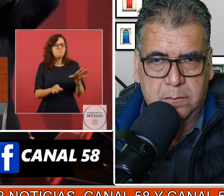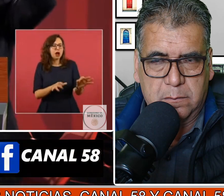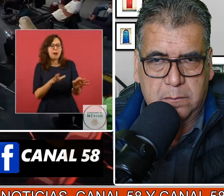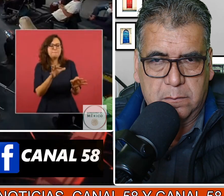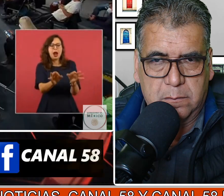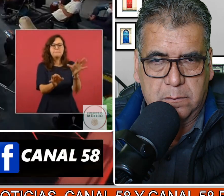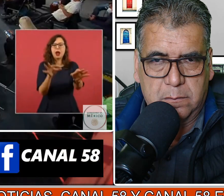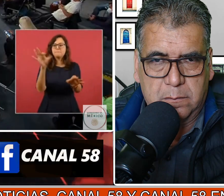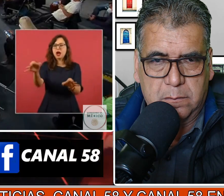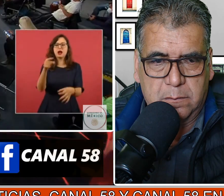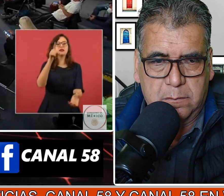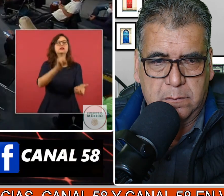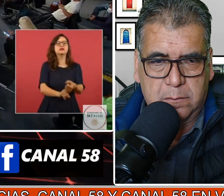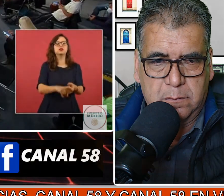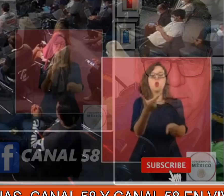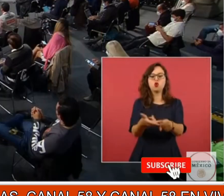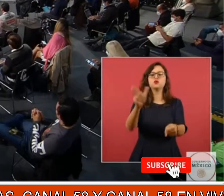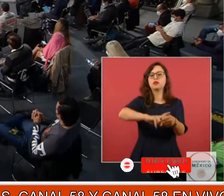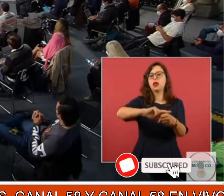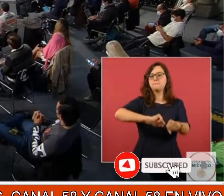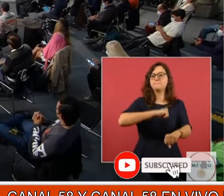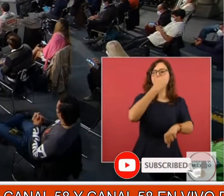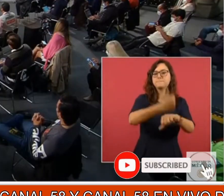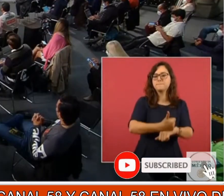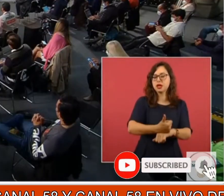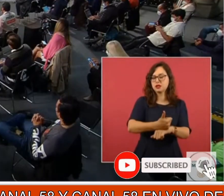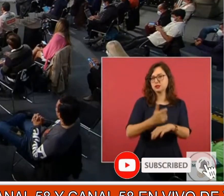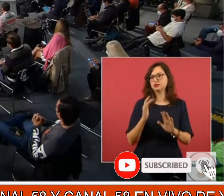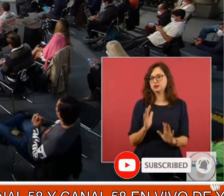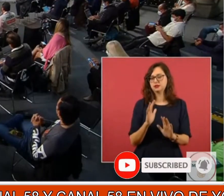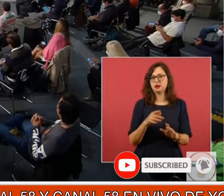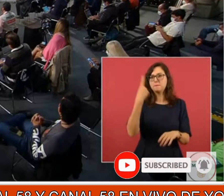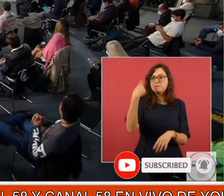que tenían un hospital de segundo nivel.